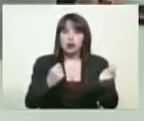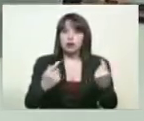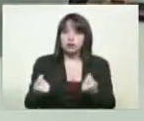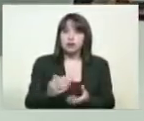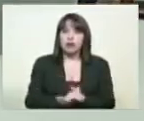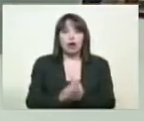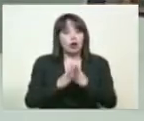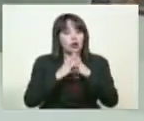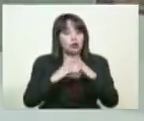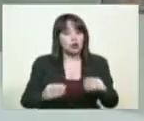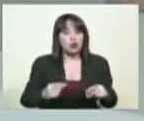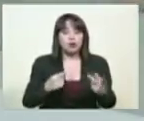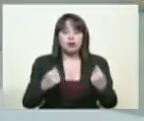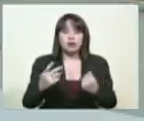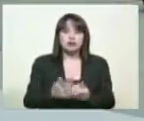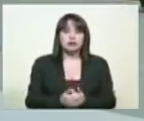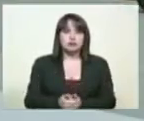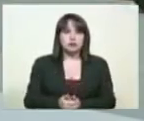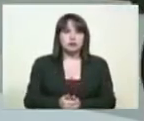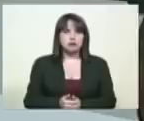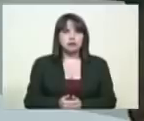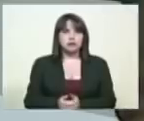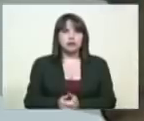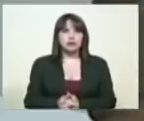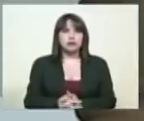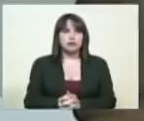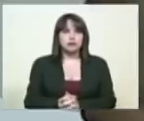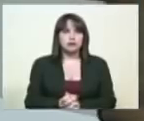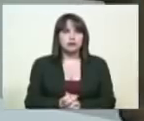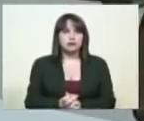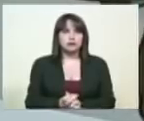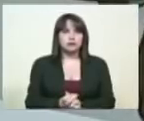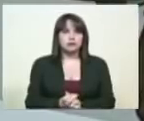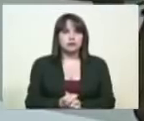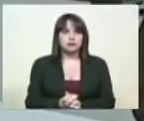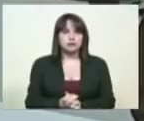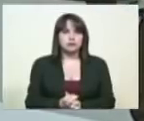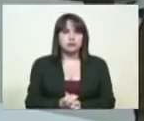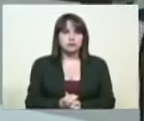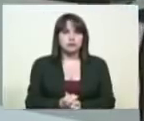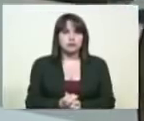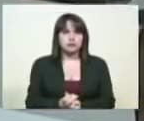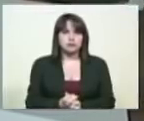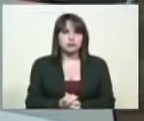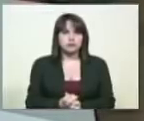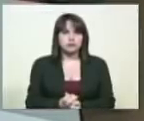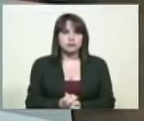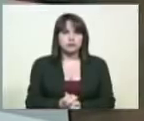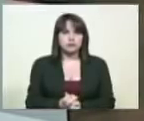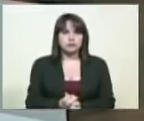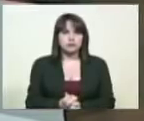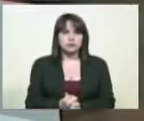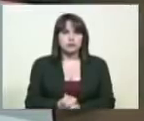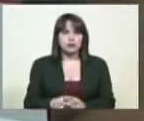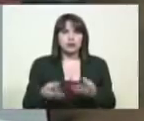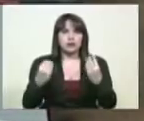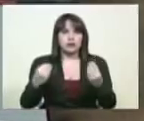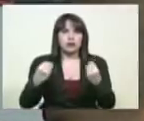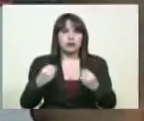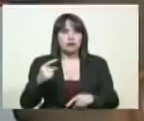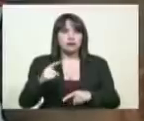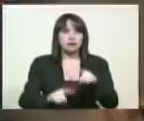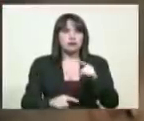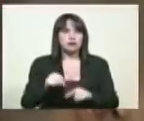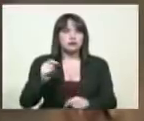dinero todo ese dinero le pertenece al pueblo y yo les prometo que con el censo nacional de transporte me